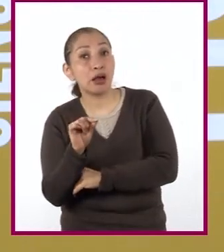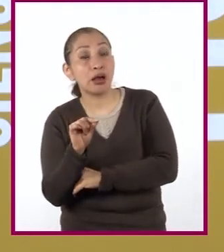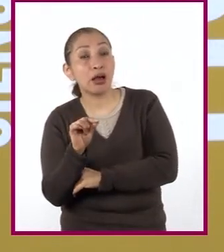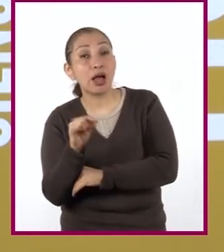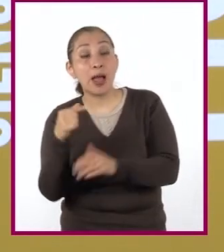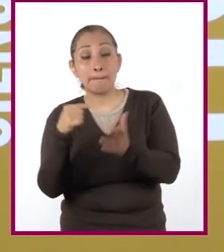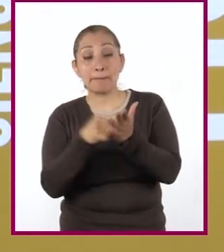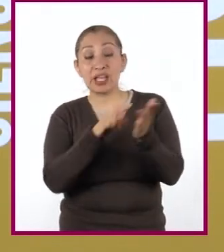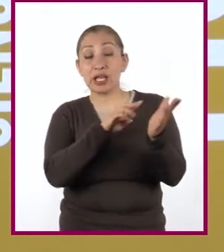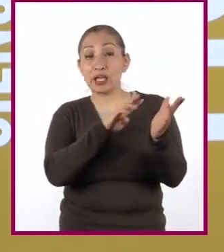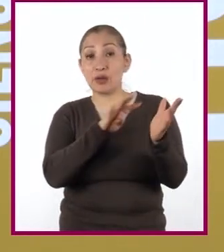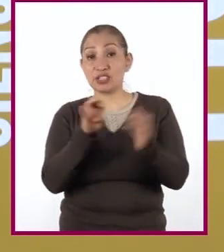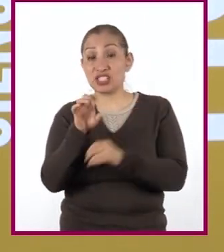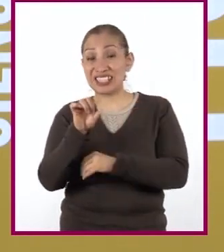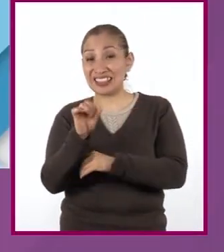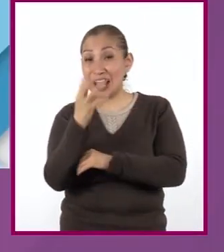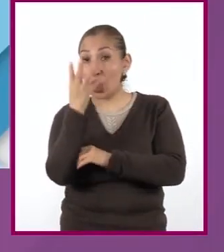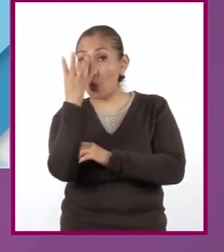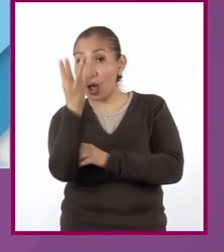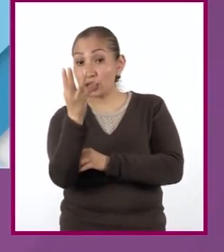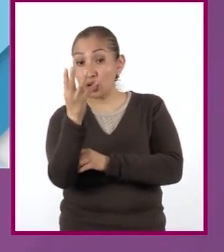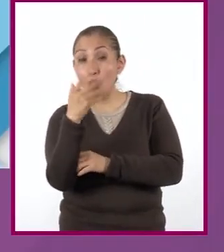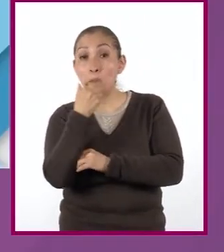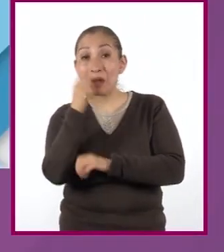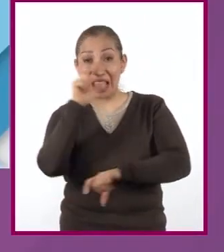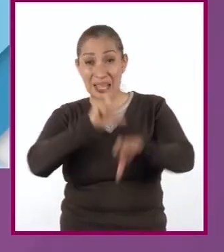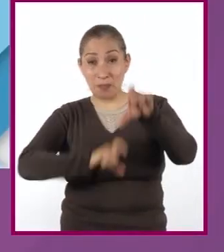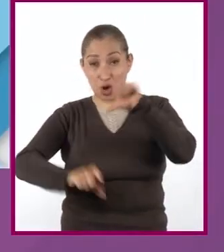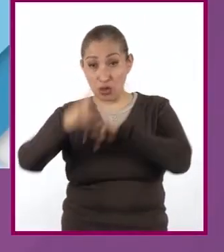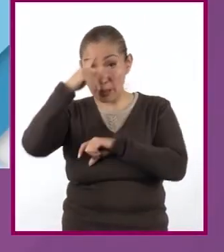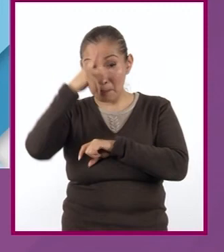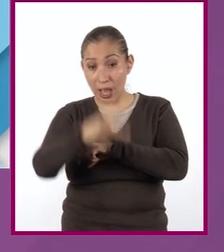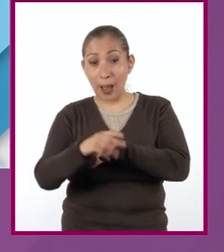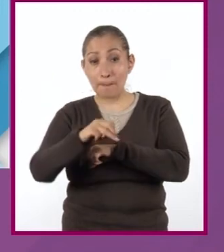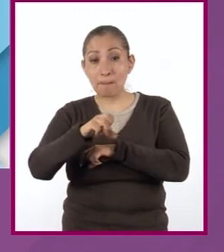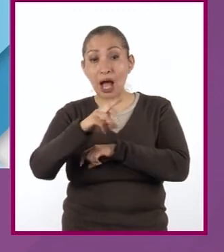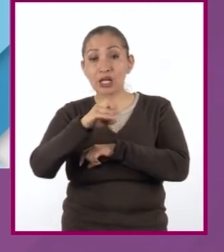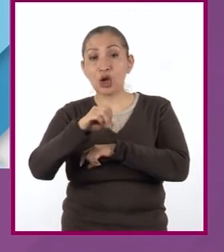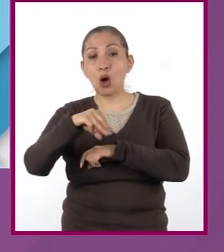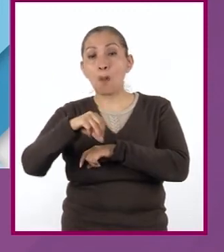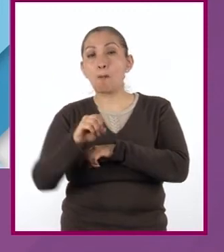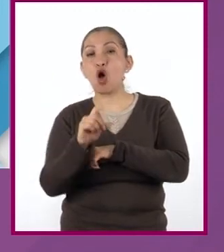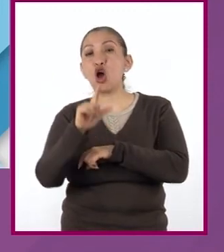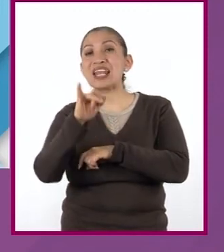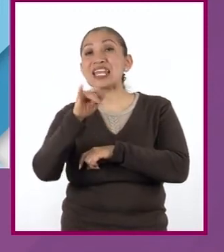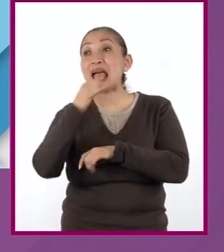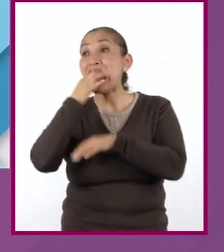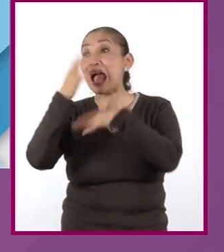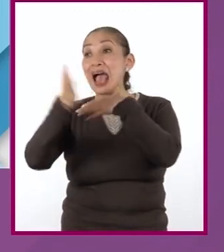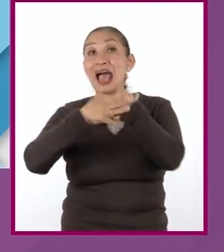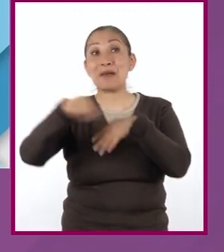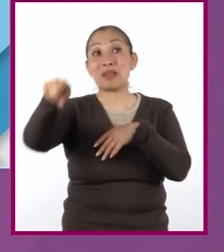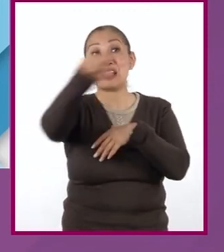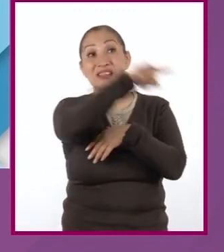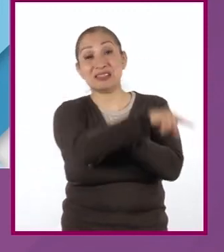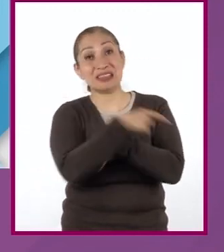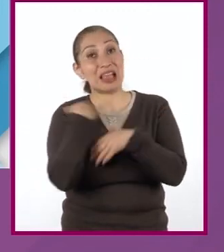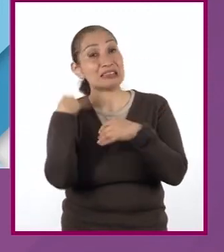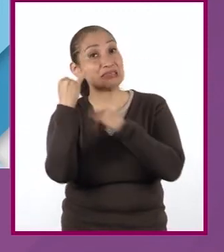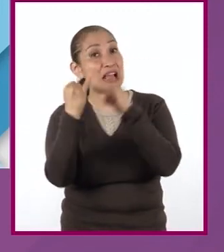En 1974, el químico mexicano Mario Molina advirtió a la